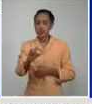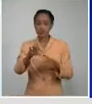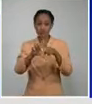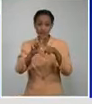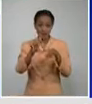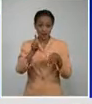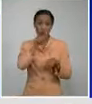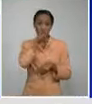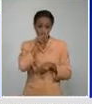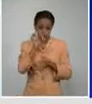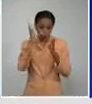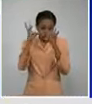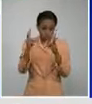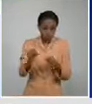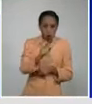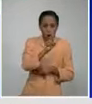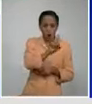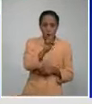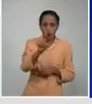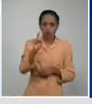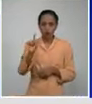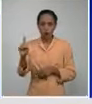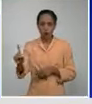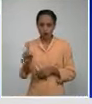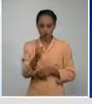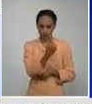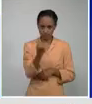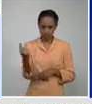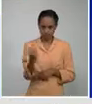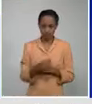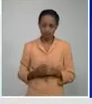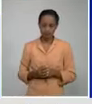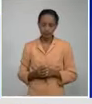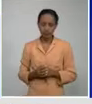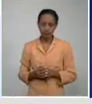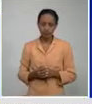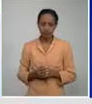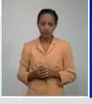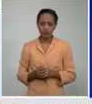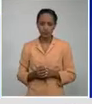Cotorro con 11 casos en el día de ayer.